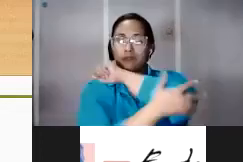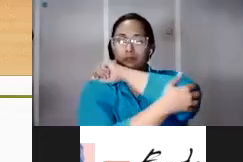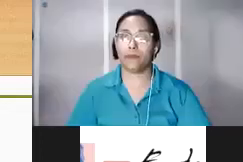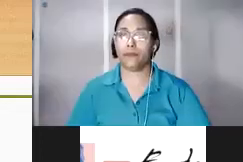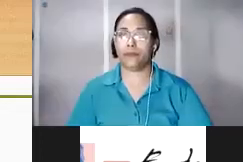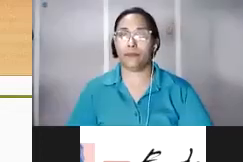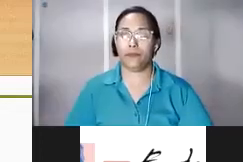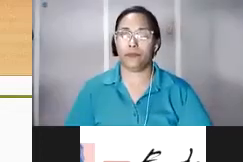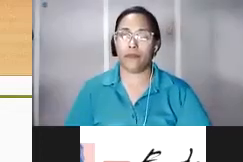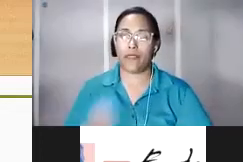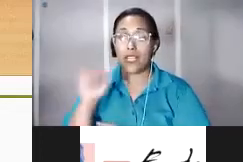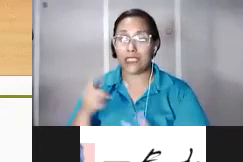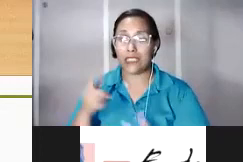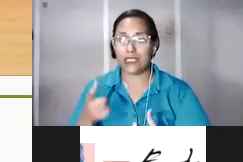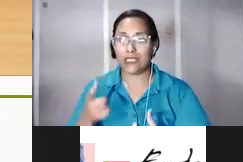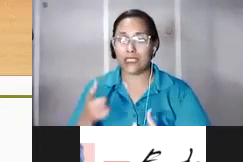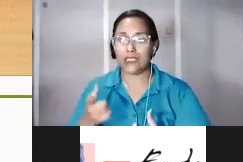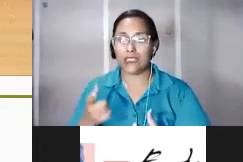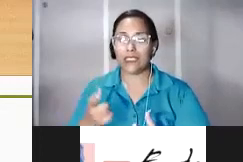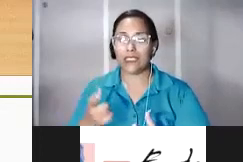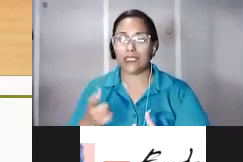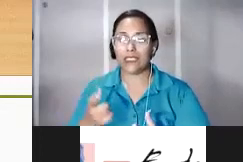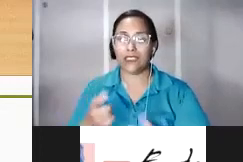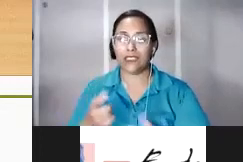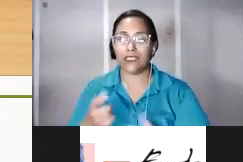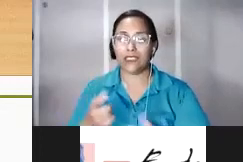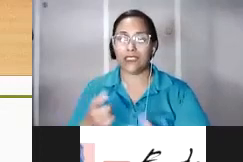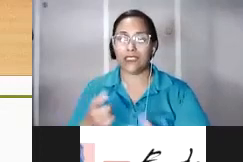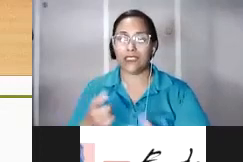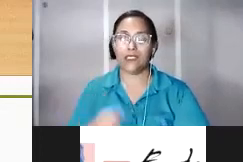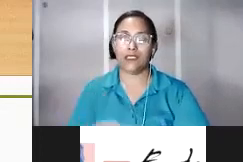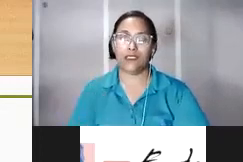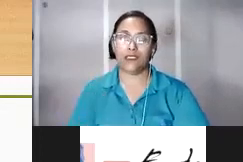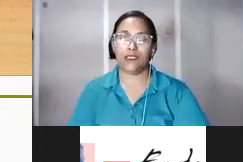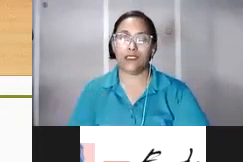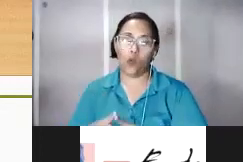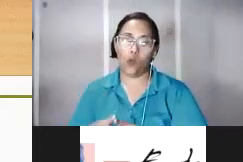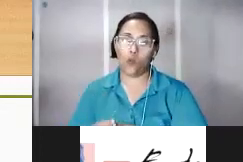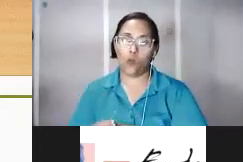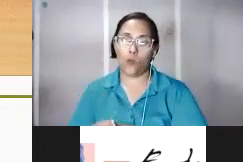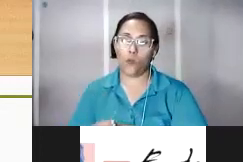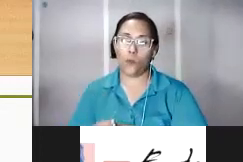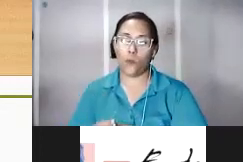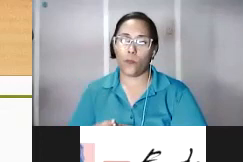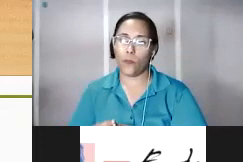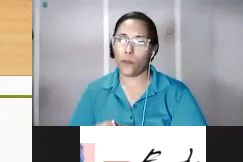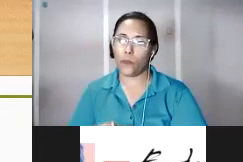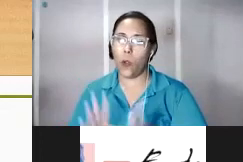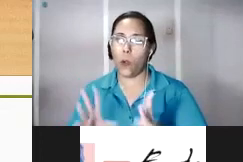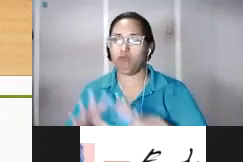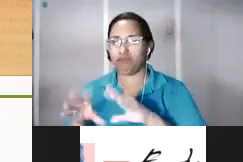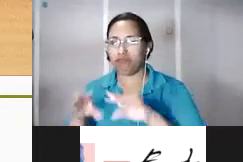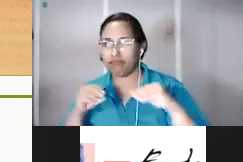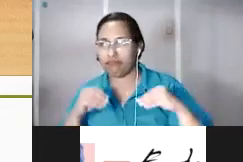Esta práctica, ¿no? No debe tomarse como un asunto baladí o de una